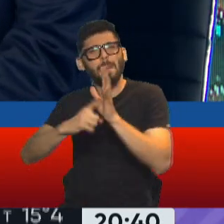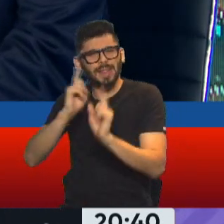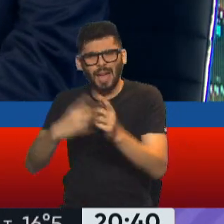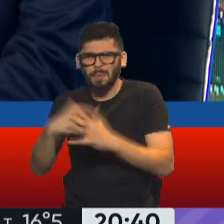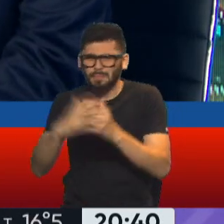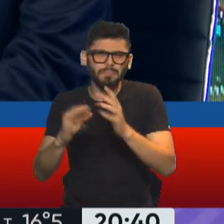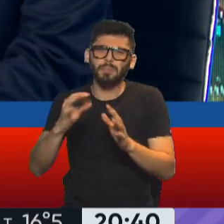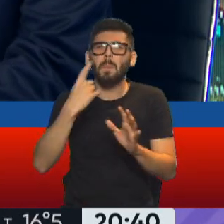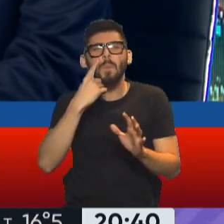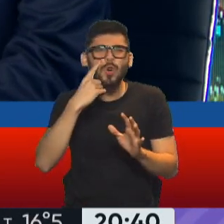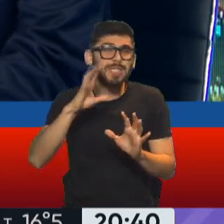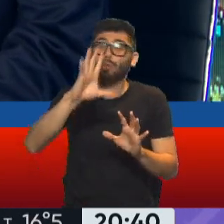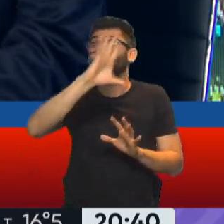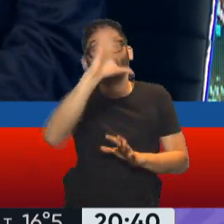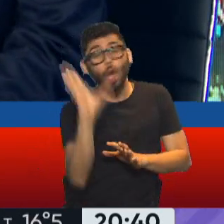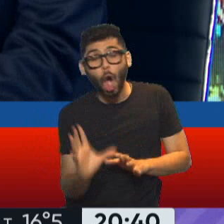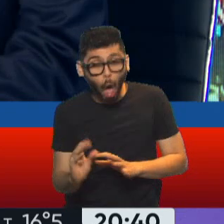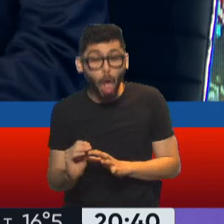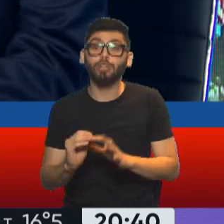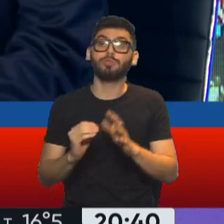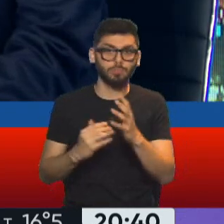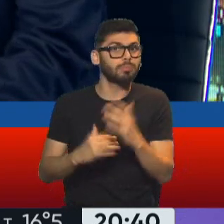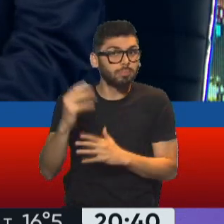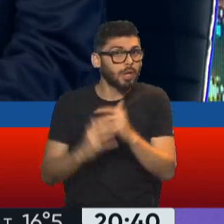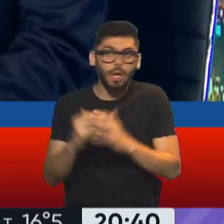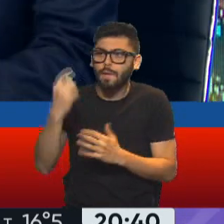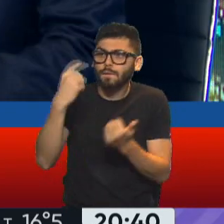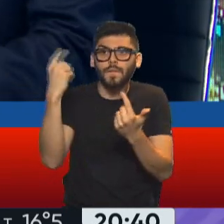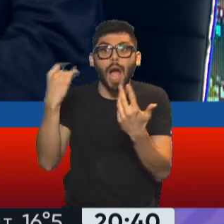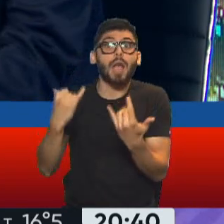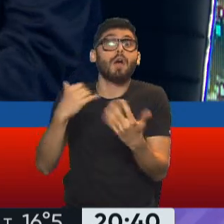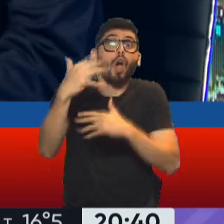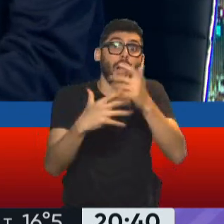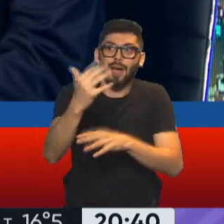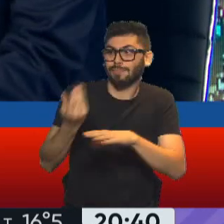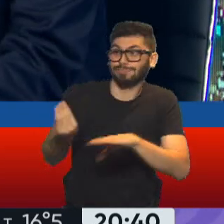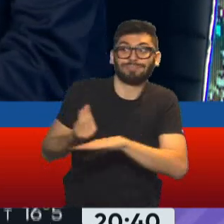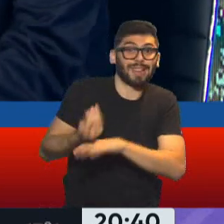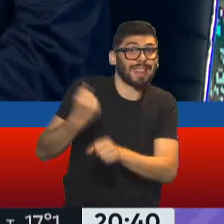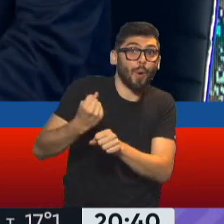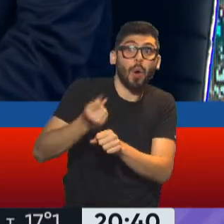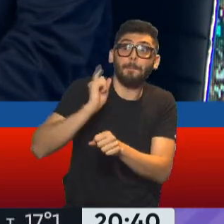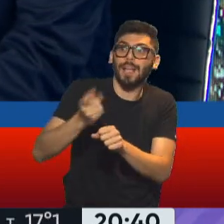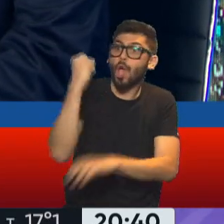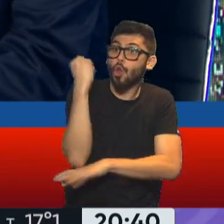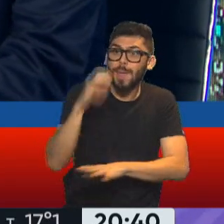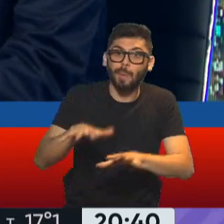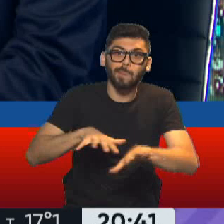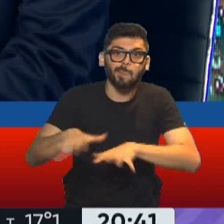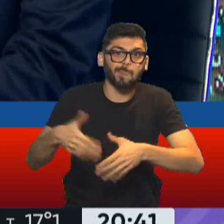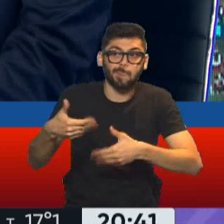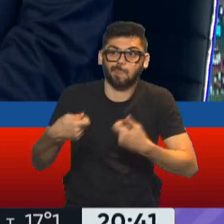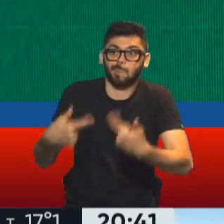en todos los municipios del país. Sí. Obras que, bueno, además generan empleo y empujan la economía en este momento de la